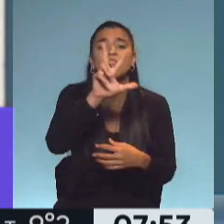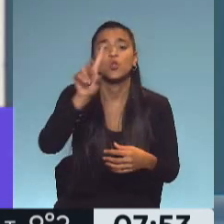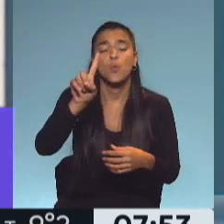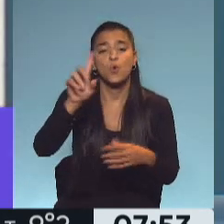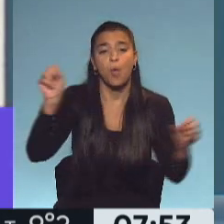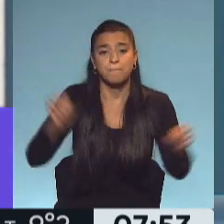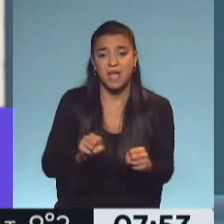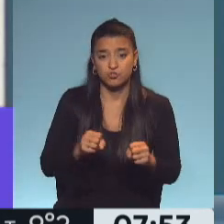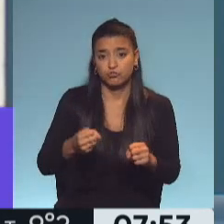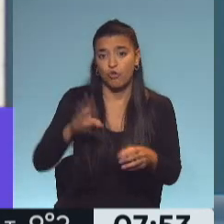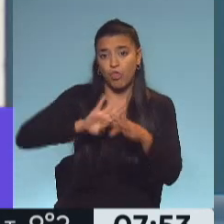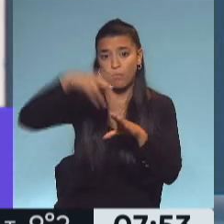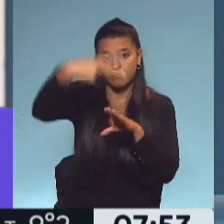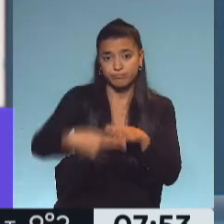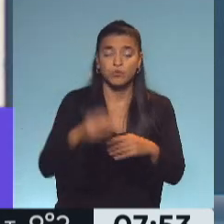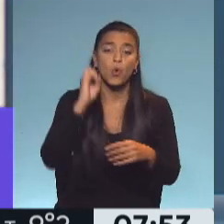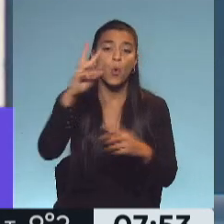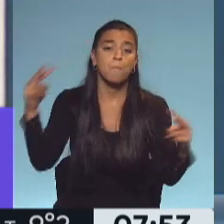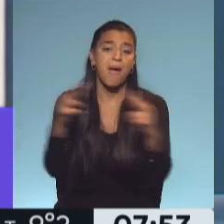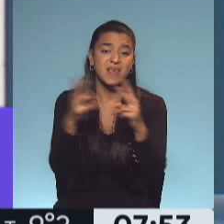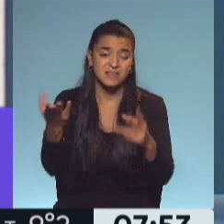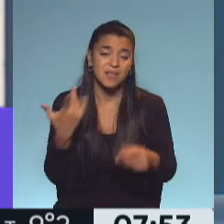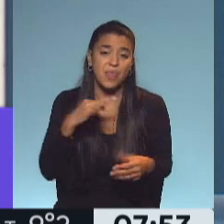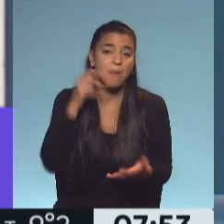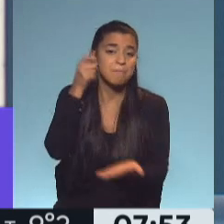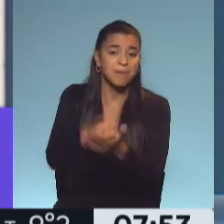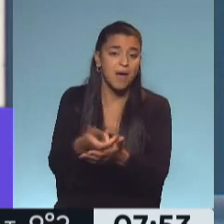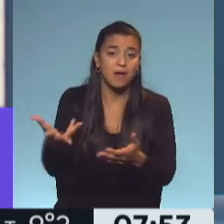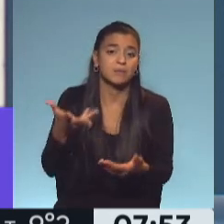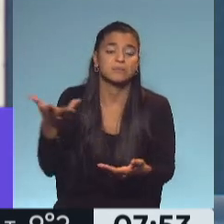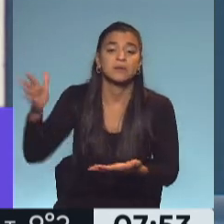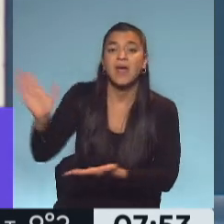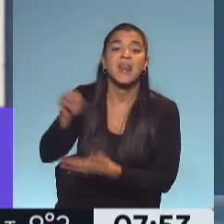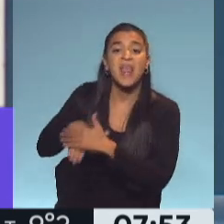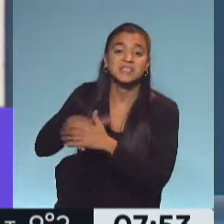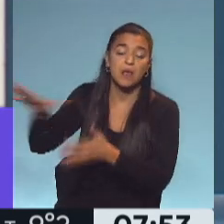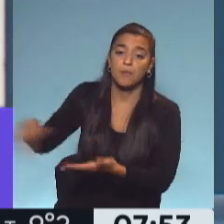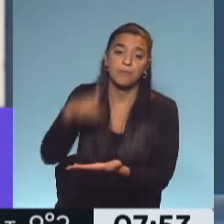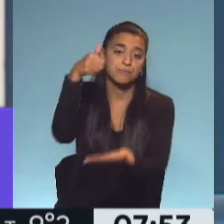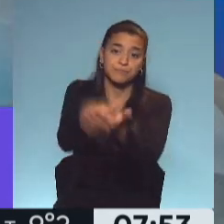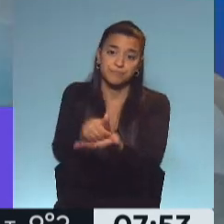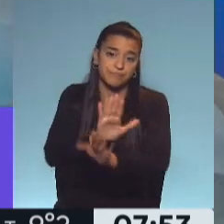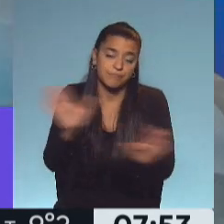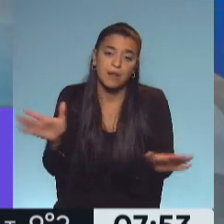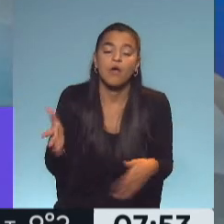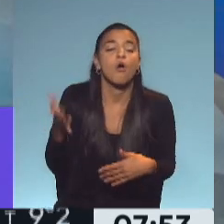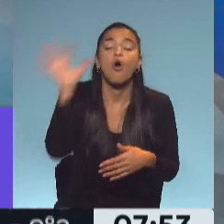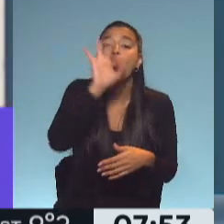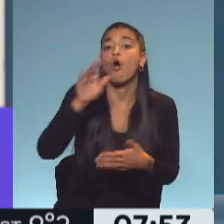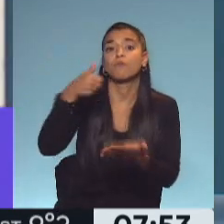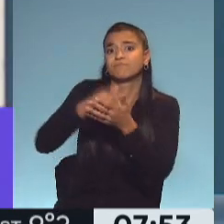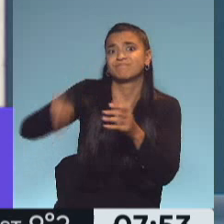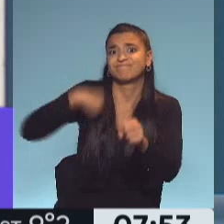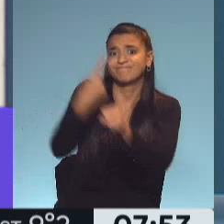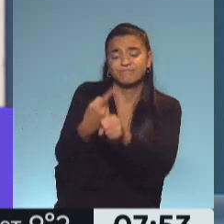vence esta deuda con el Club de París y la tenés que pagar sacando plata de las reservas o caes en default, que no es la idea de